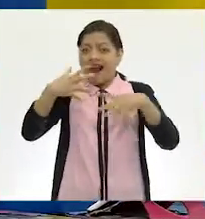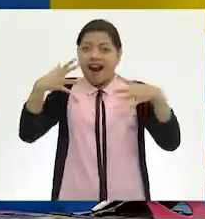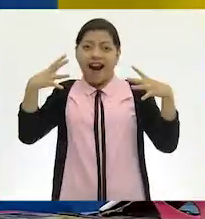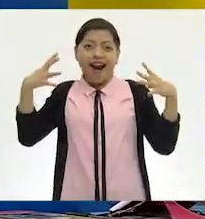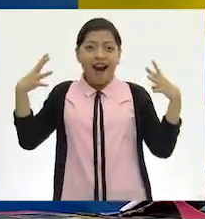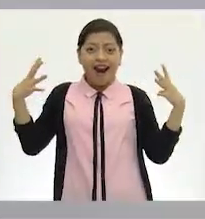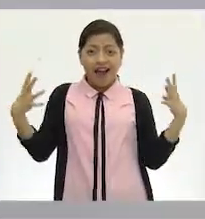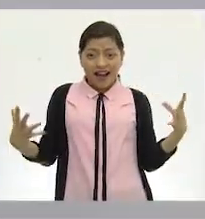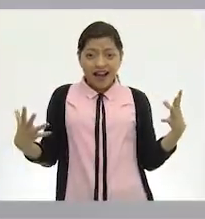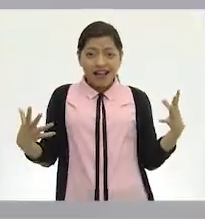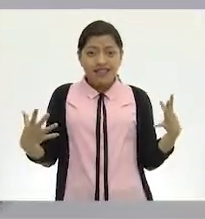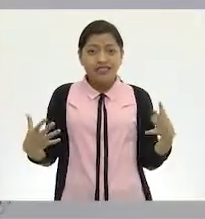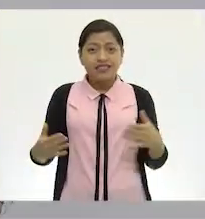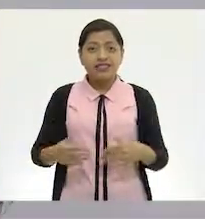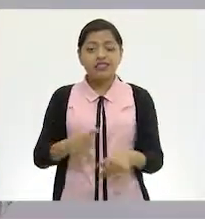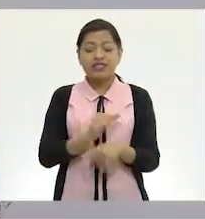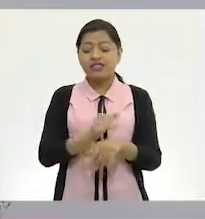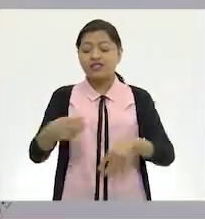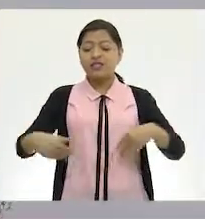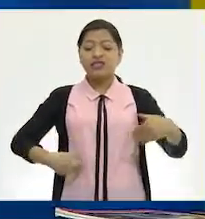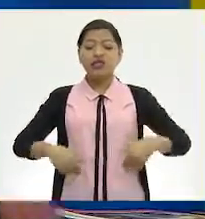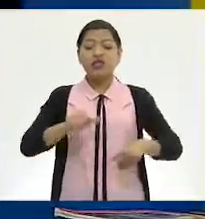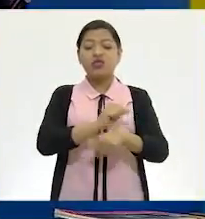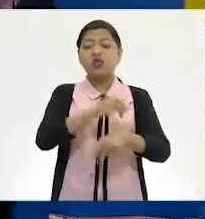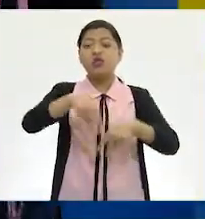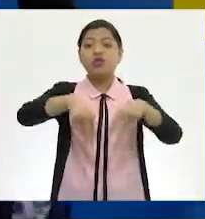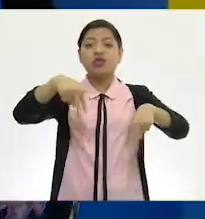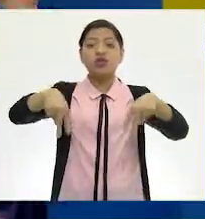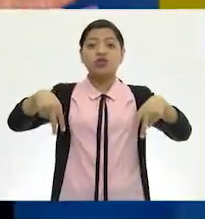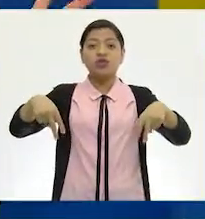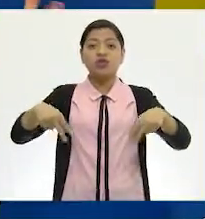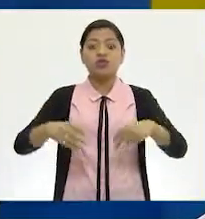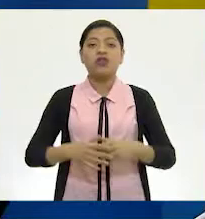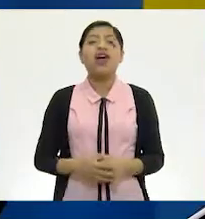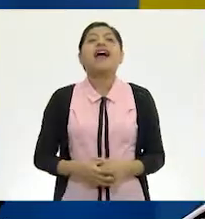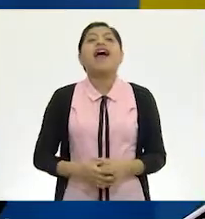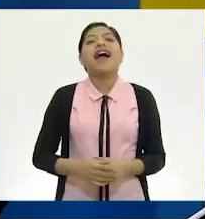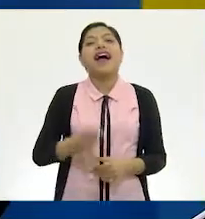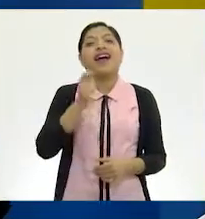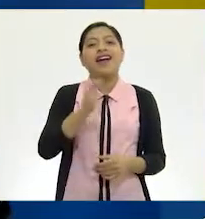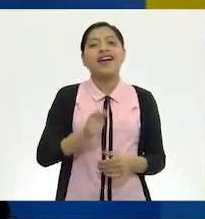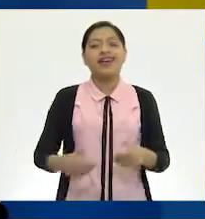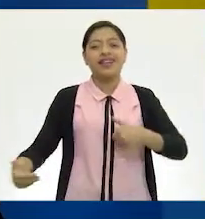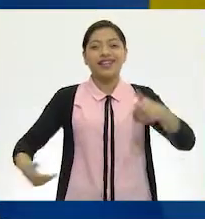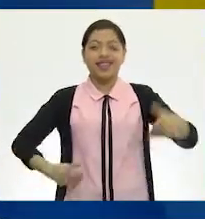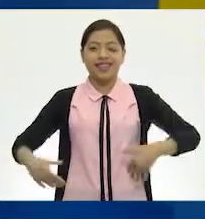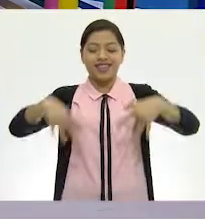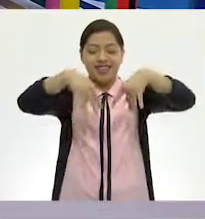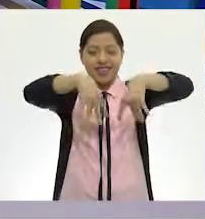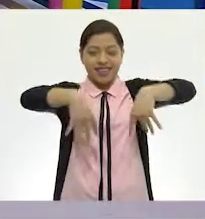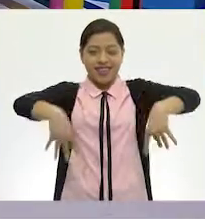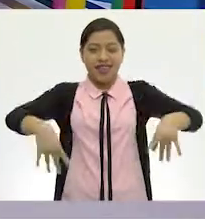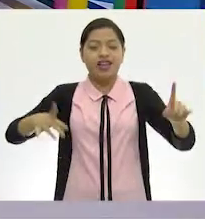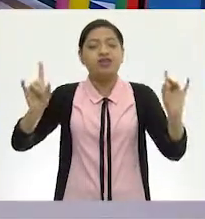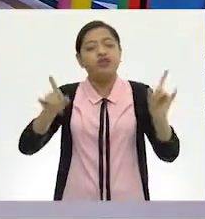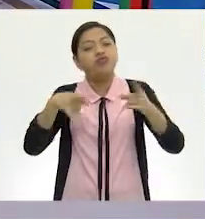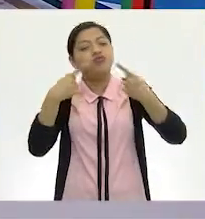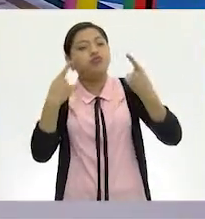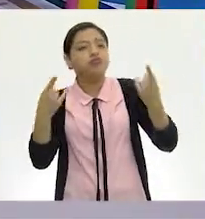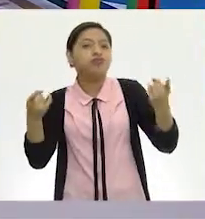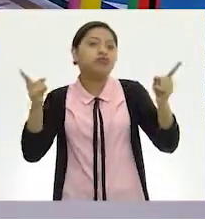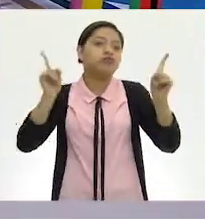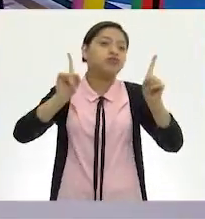hace en grandes escenarios. Sí. Y se llama Teatro Música. Eso, exacto. Ah, sí.